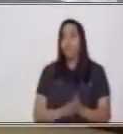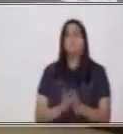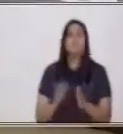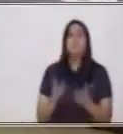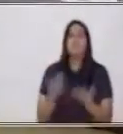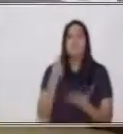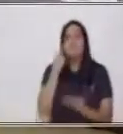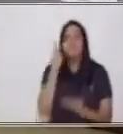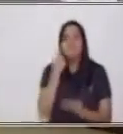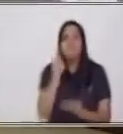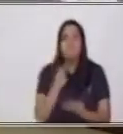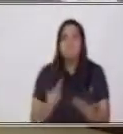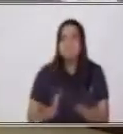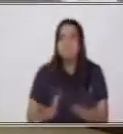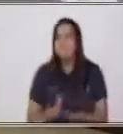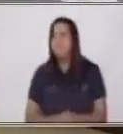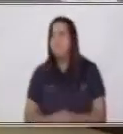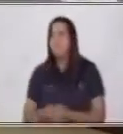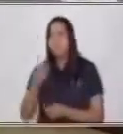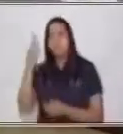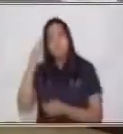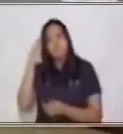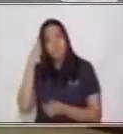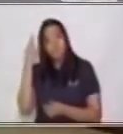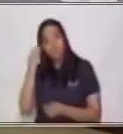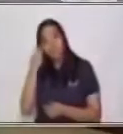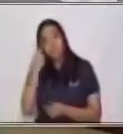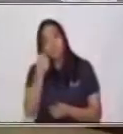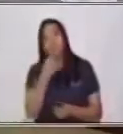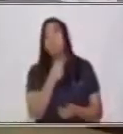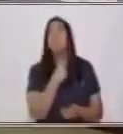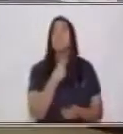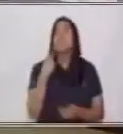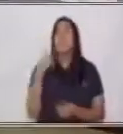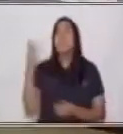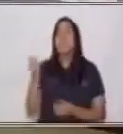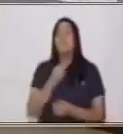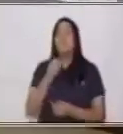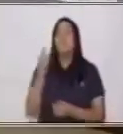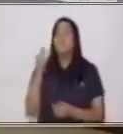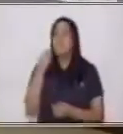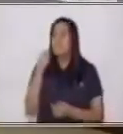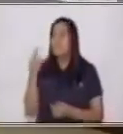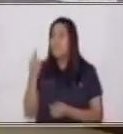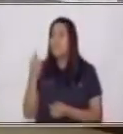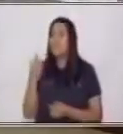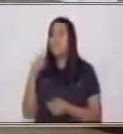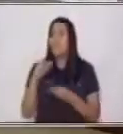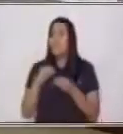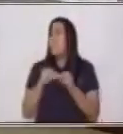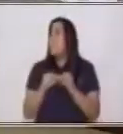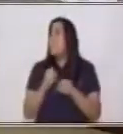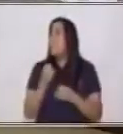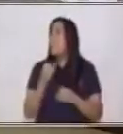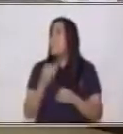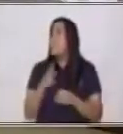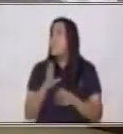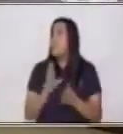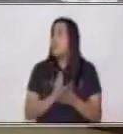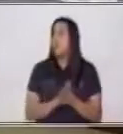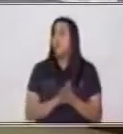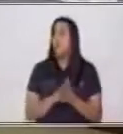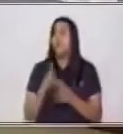1, 4. Y seguimos haciendo las operaciones. Ok. Ahora, aquí